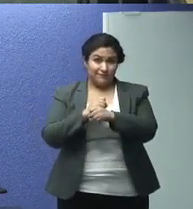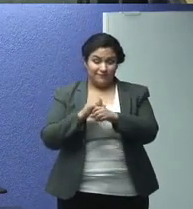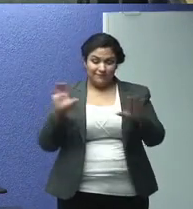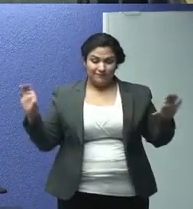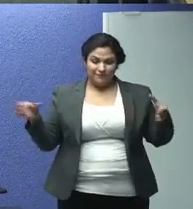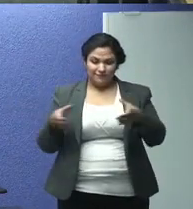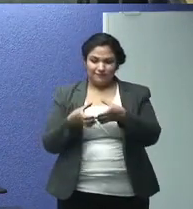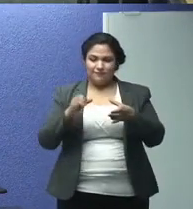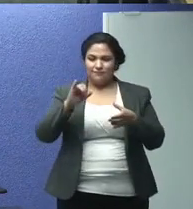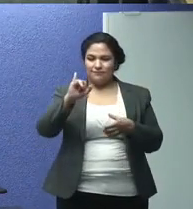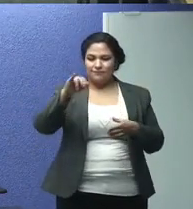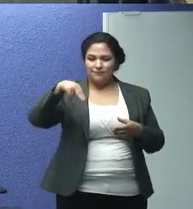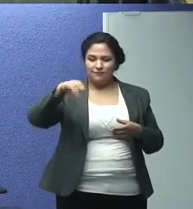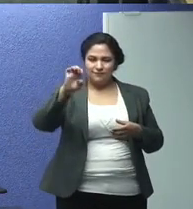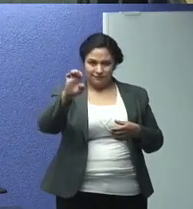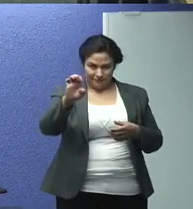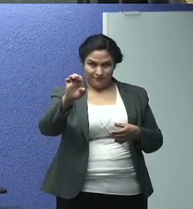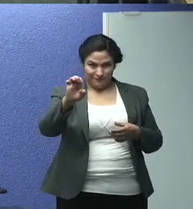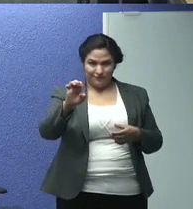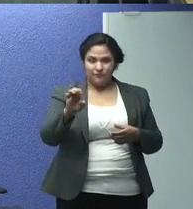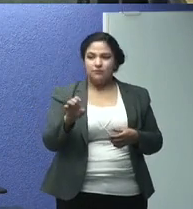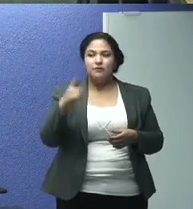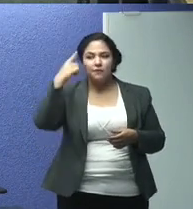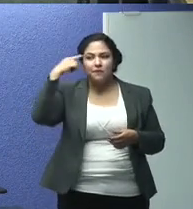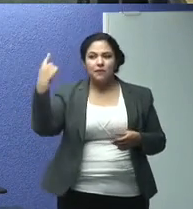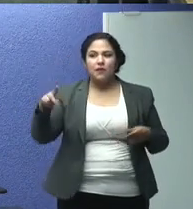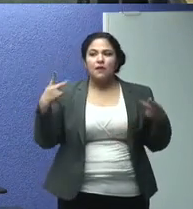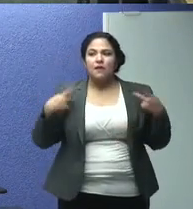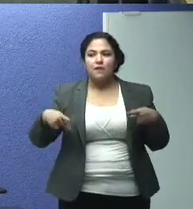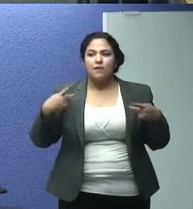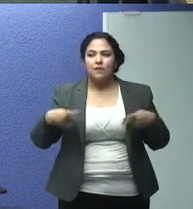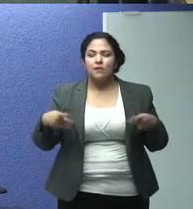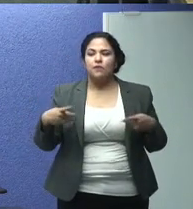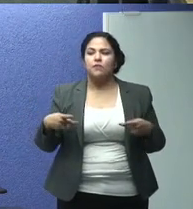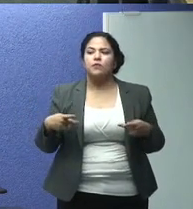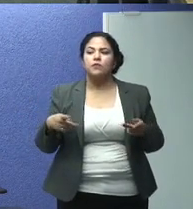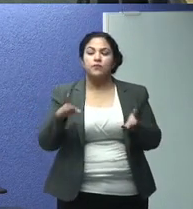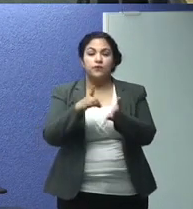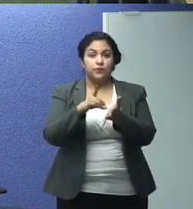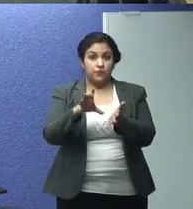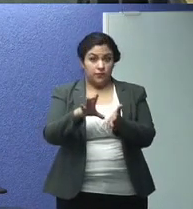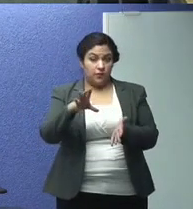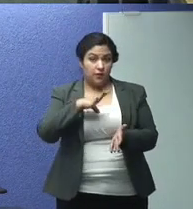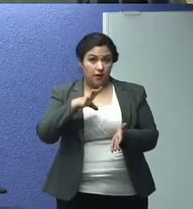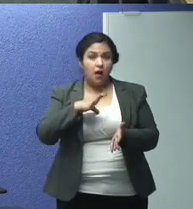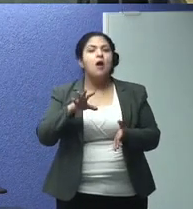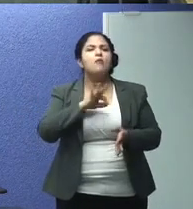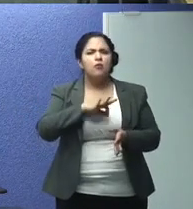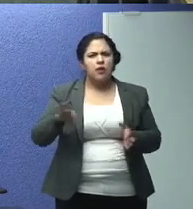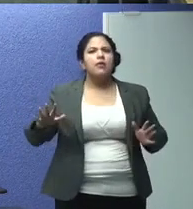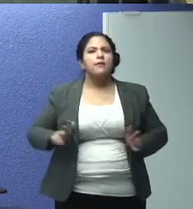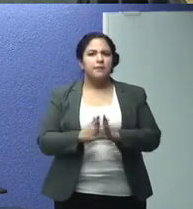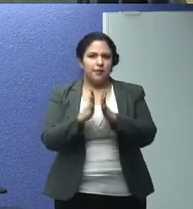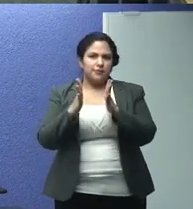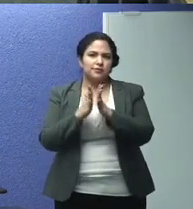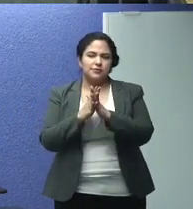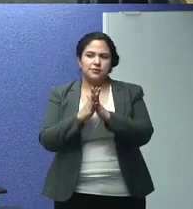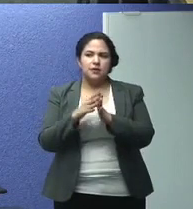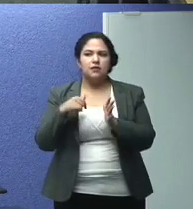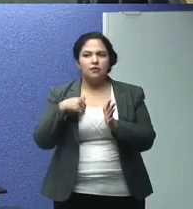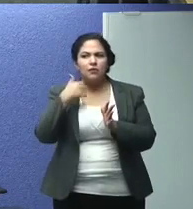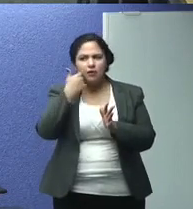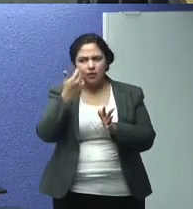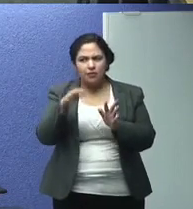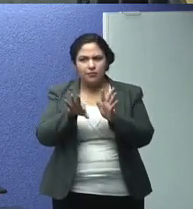del INE aprobó un protocolo para la participación de personas con discapacidad. Les paso el dato para